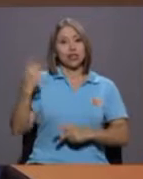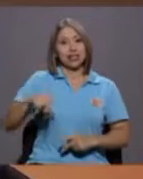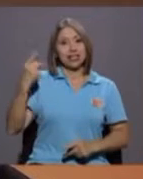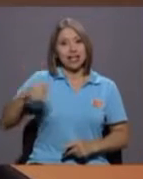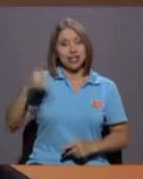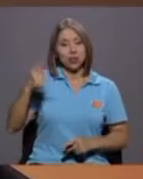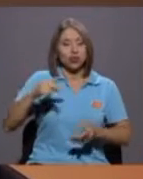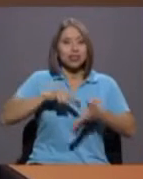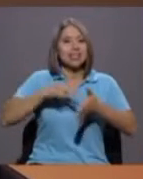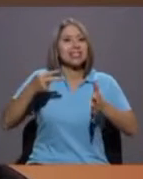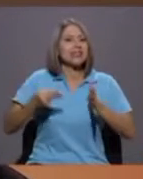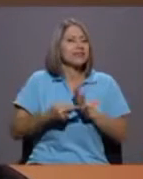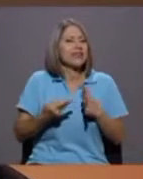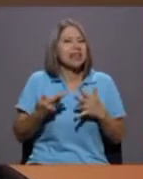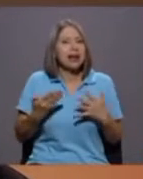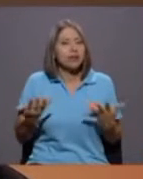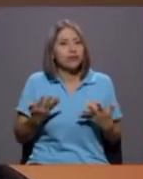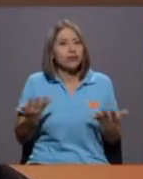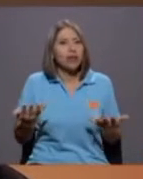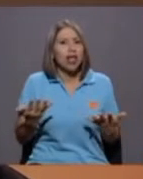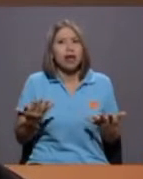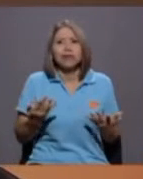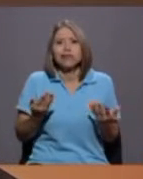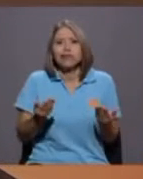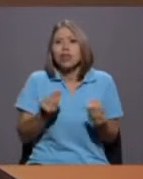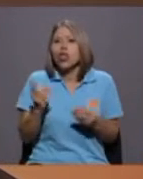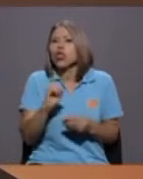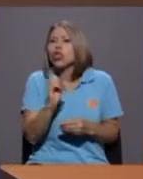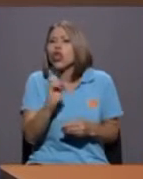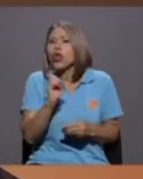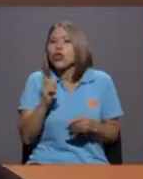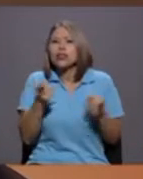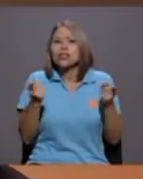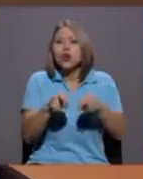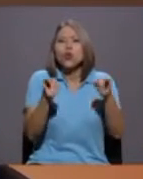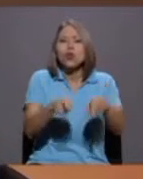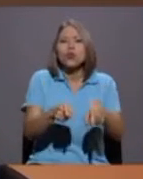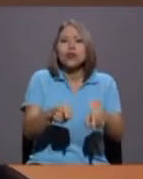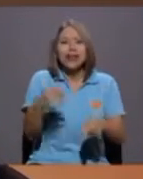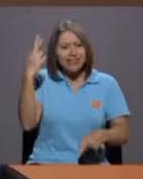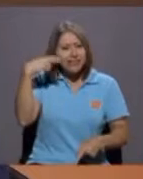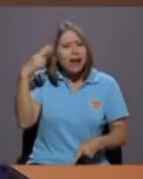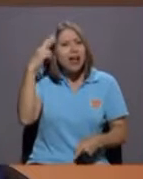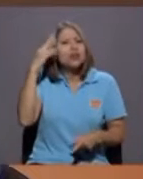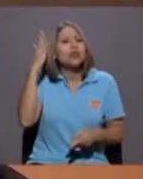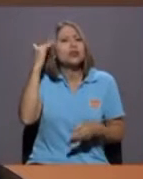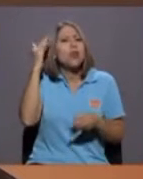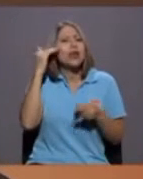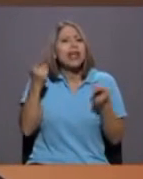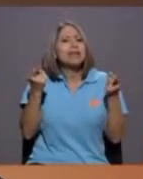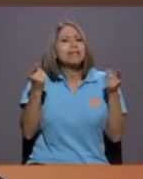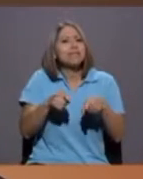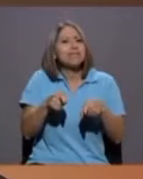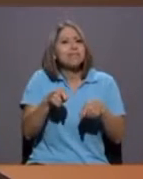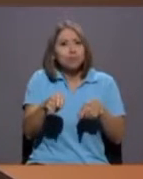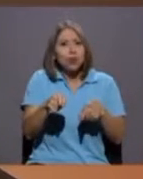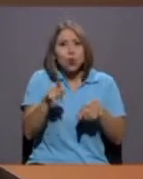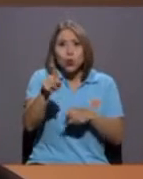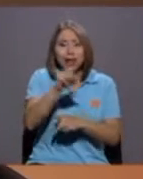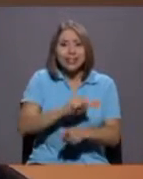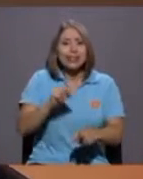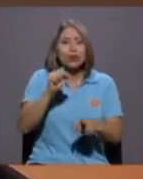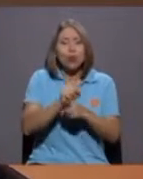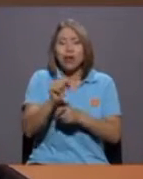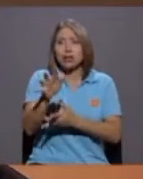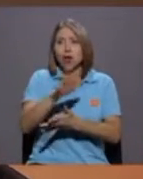orientado a determinar de dónde es que ocurre, cuáles son las causas que hacen posible que un evento de desastre